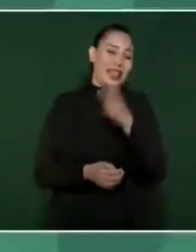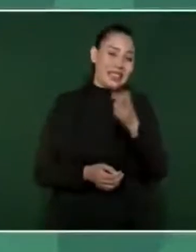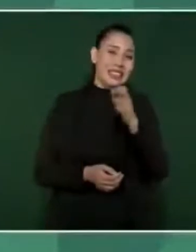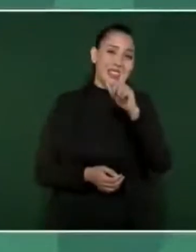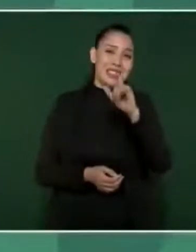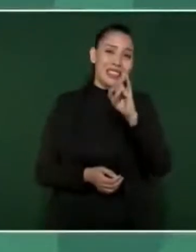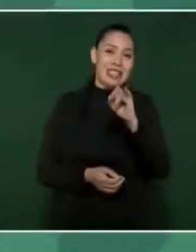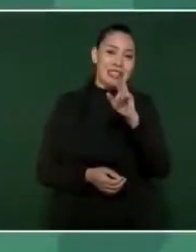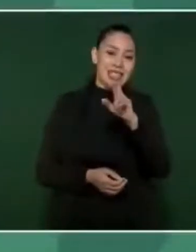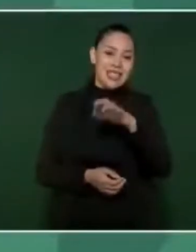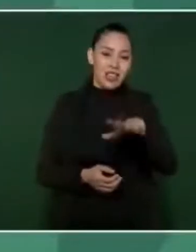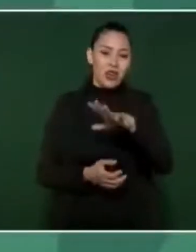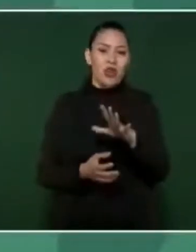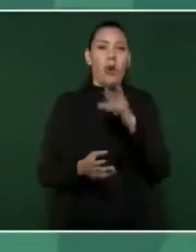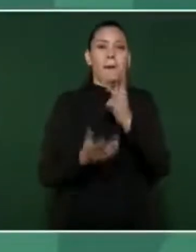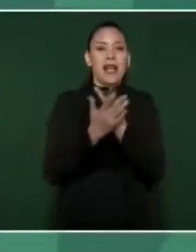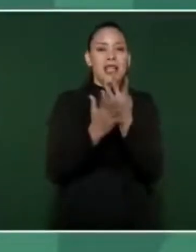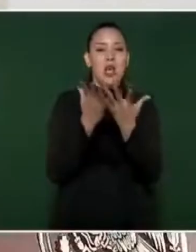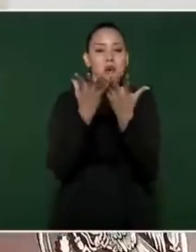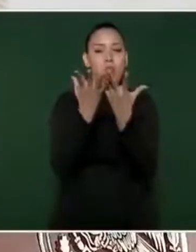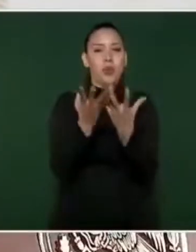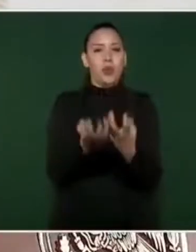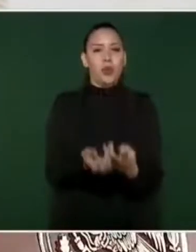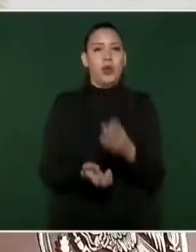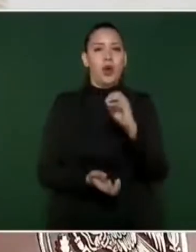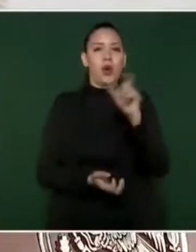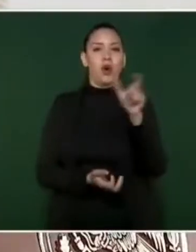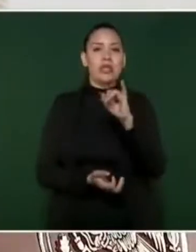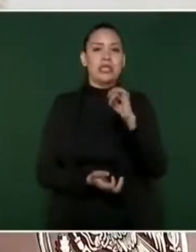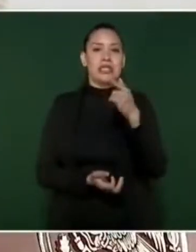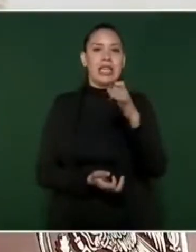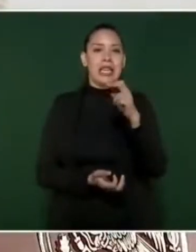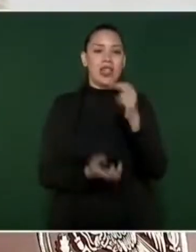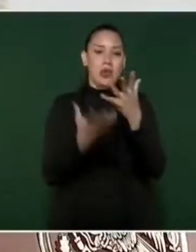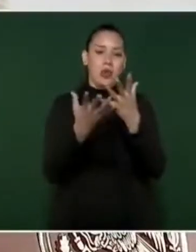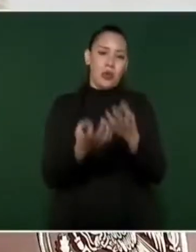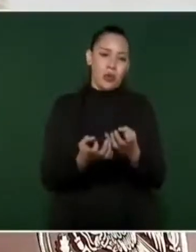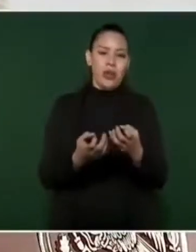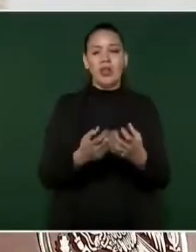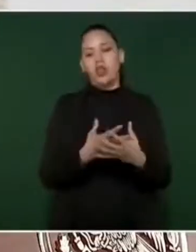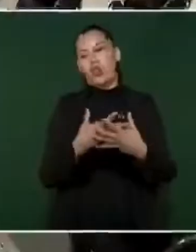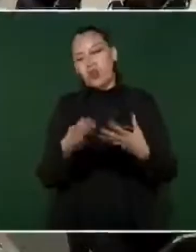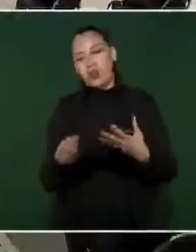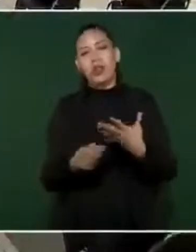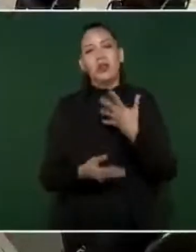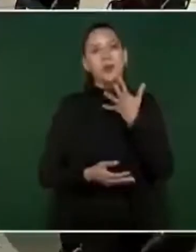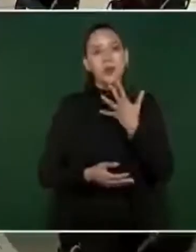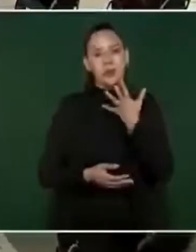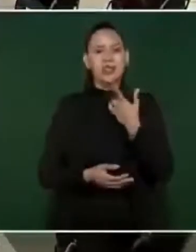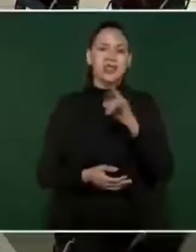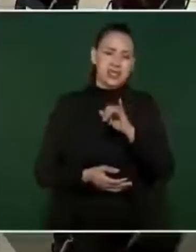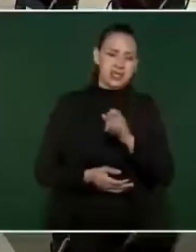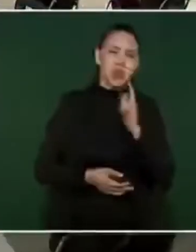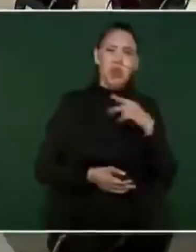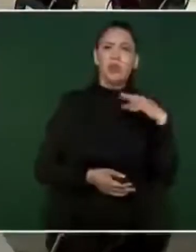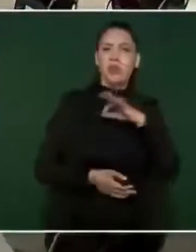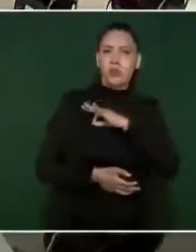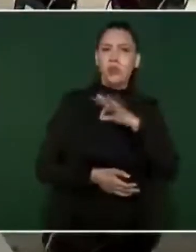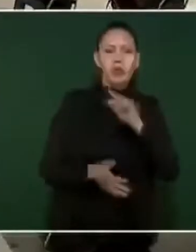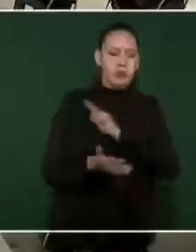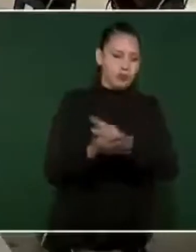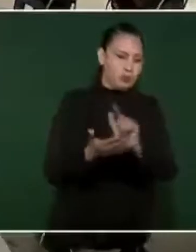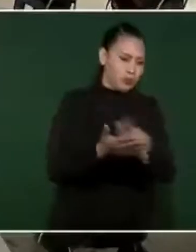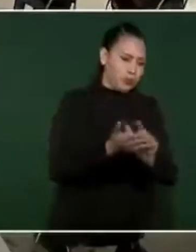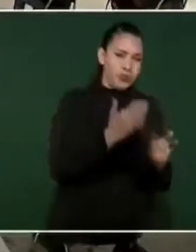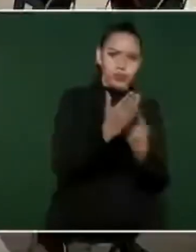quitarle el oxígeno al agua, se echa a perder. Entonces sí se puede limpiar, y sí es algo que tiene que ver con